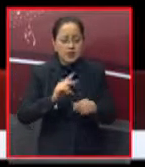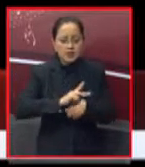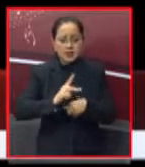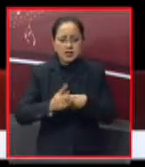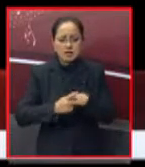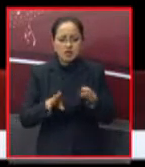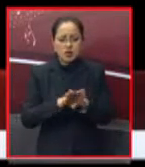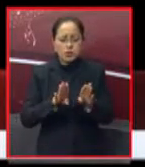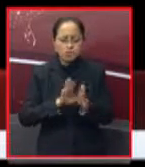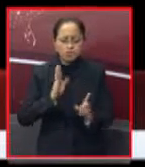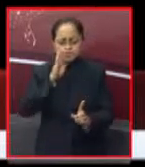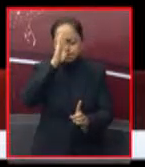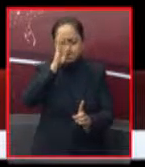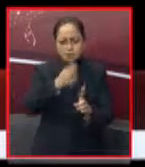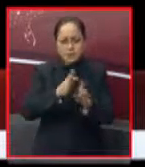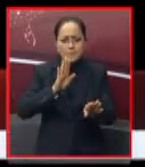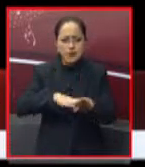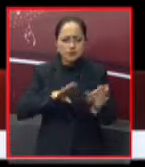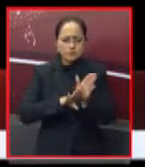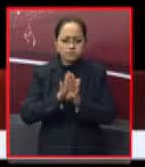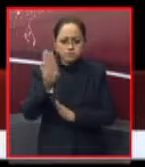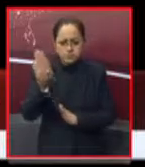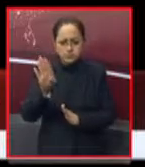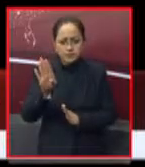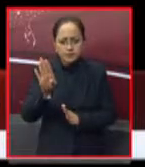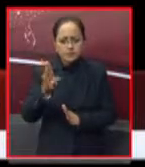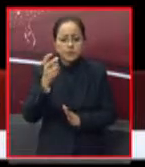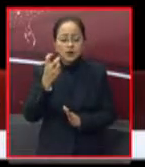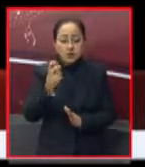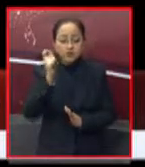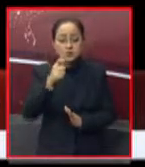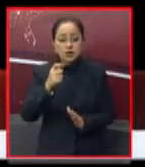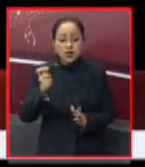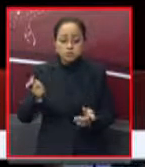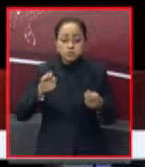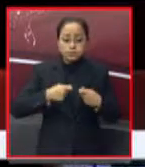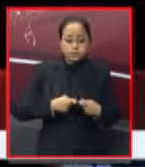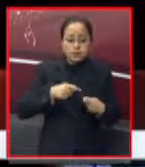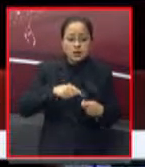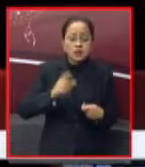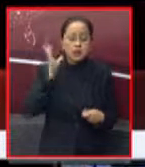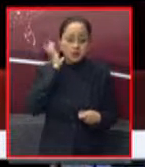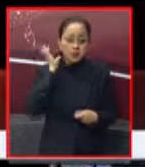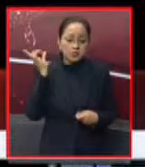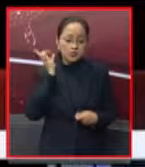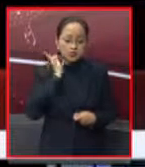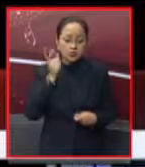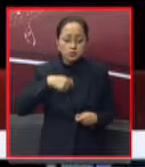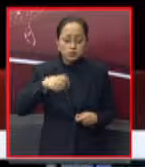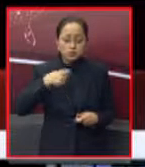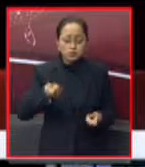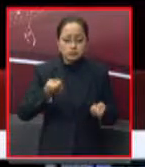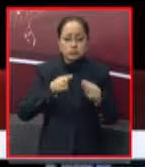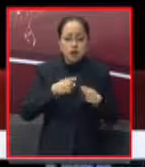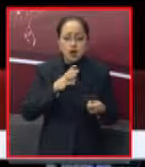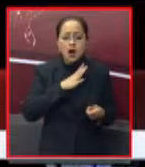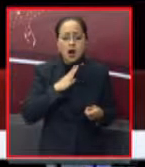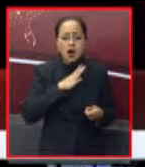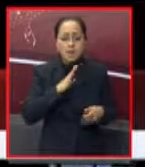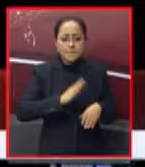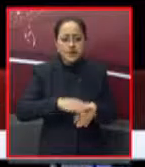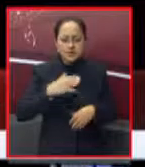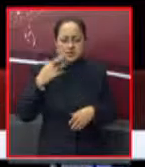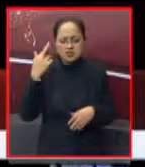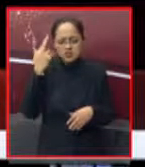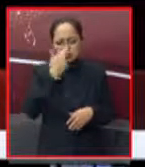la vía del crecimiento. Por eso es necesario que el Congreso asuma un papel protagónico en el estudio de las